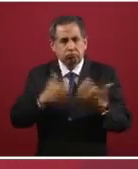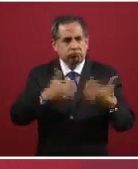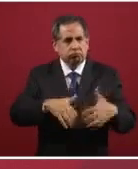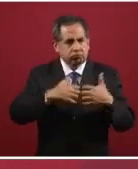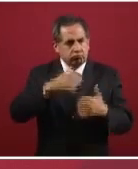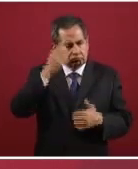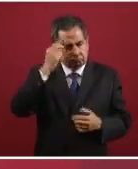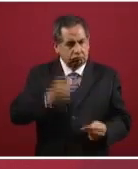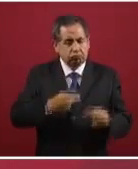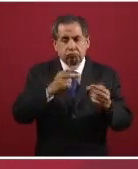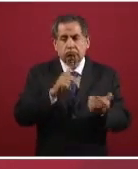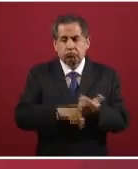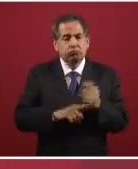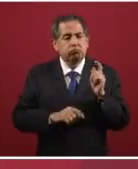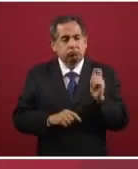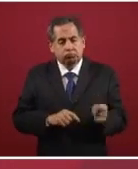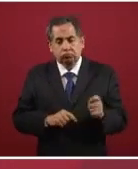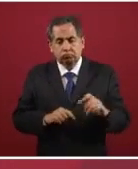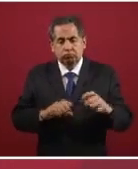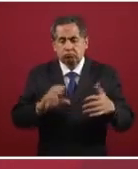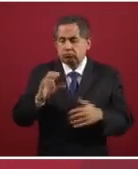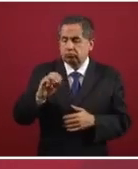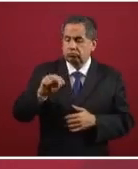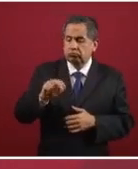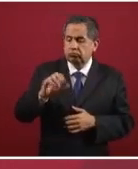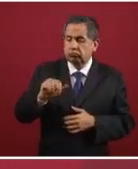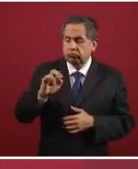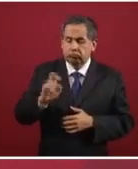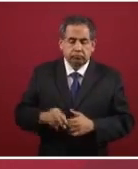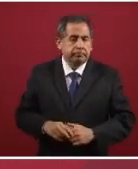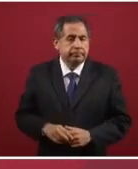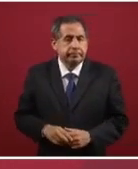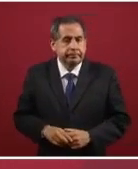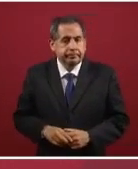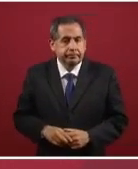empresarios de la Concamín.